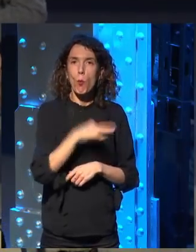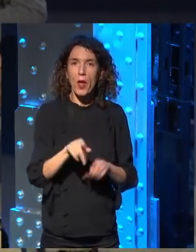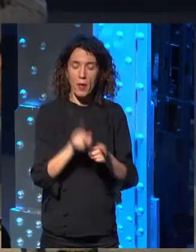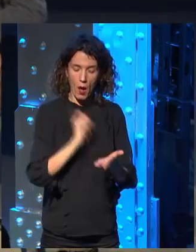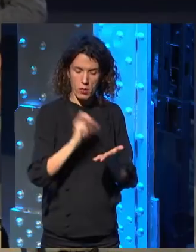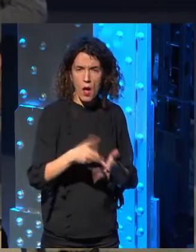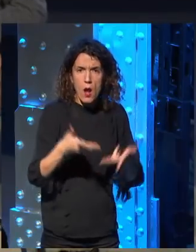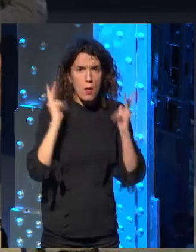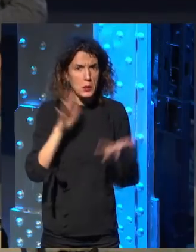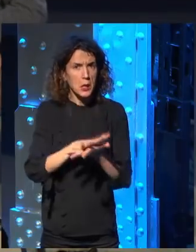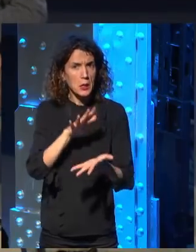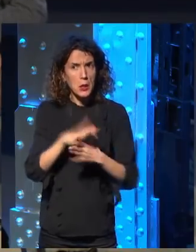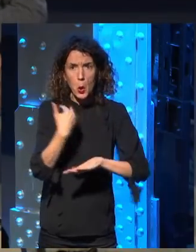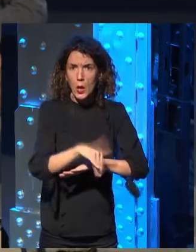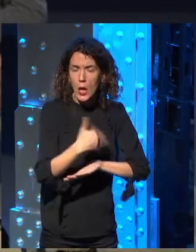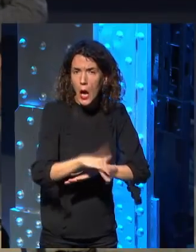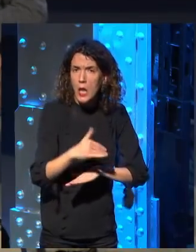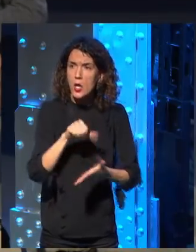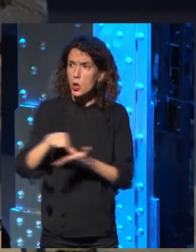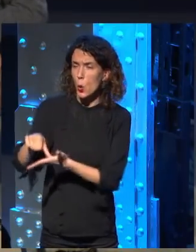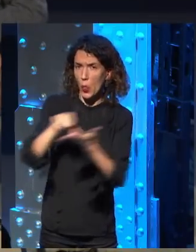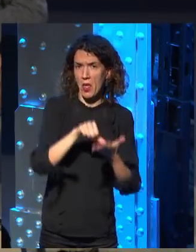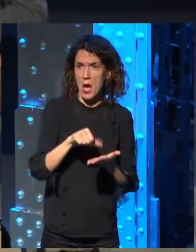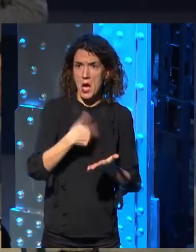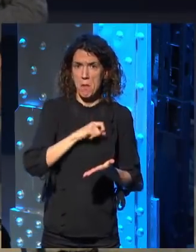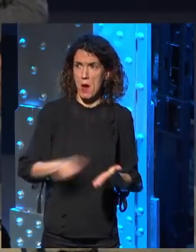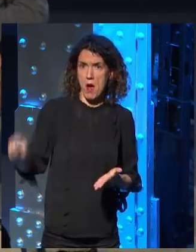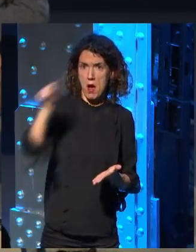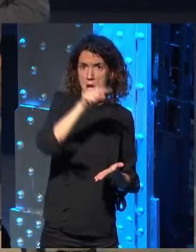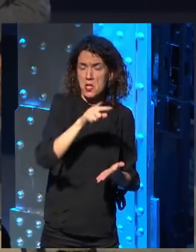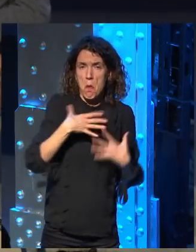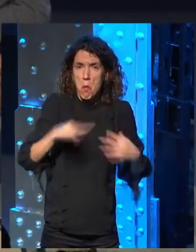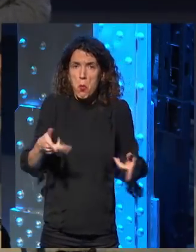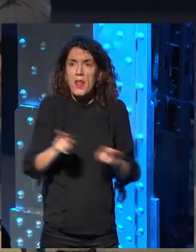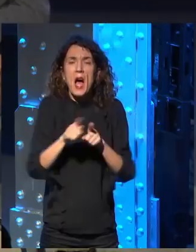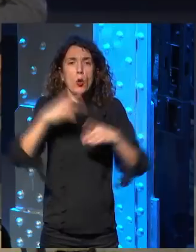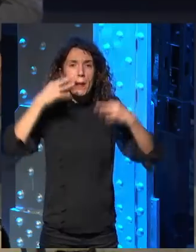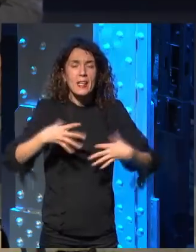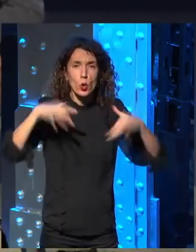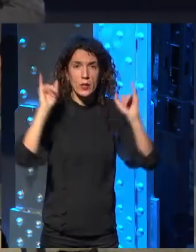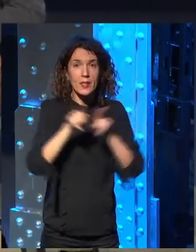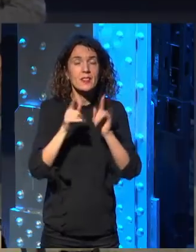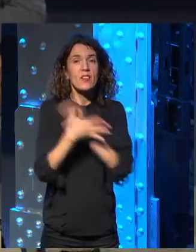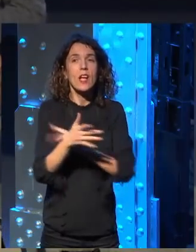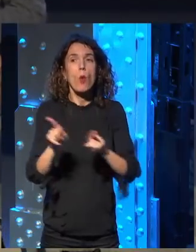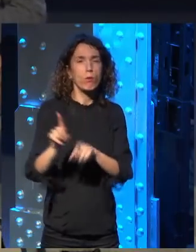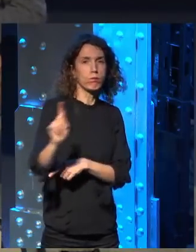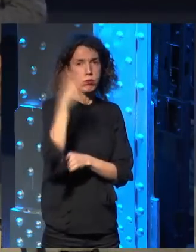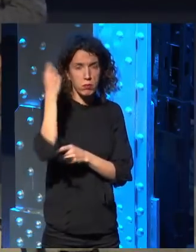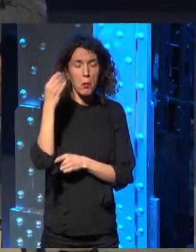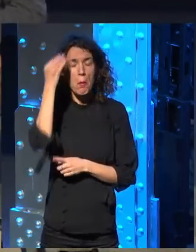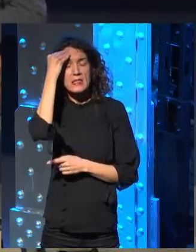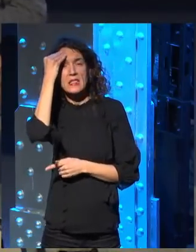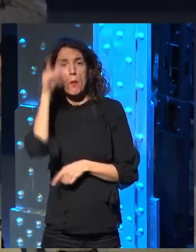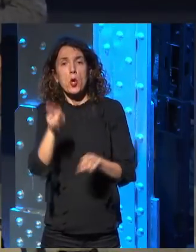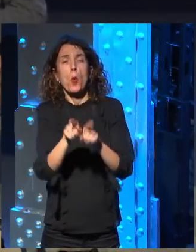andando libremente por la calle, casi en cualquier ciudad de España, sin ningún riesgo a que te pase nada. Y eso es una conquista que nos